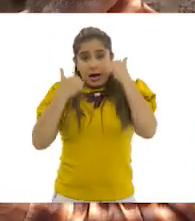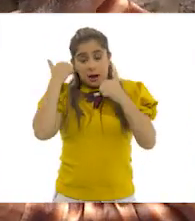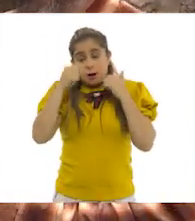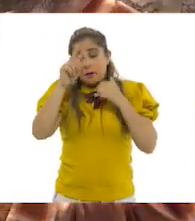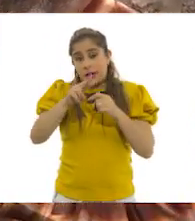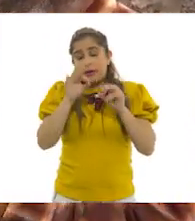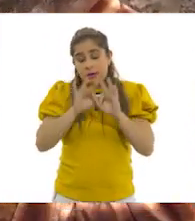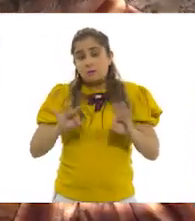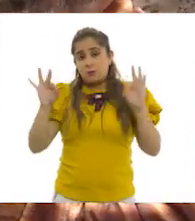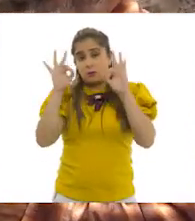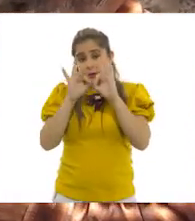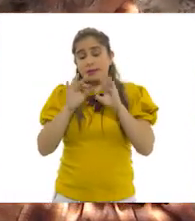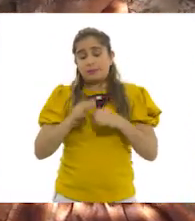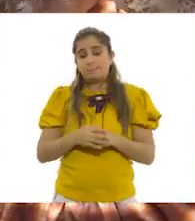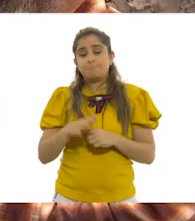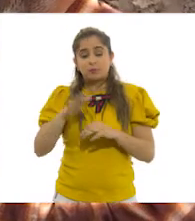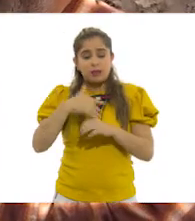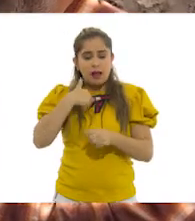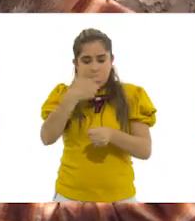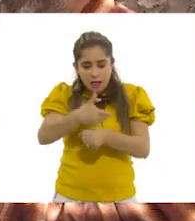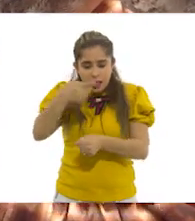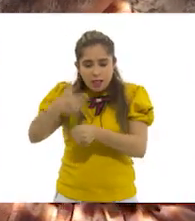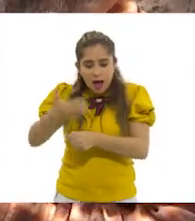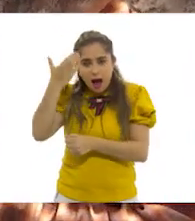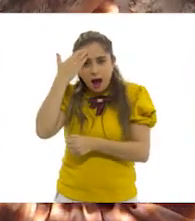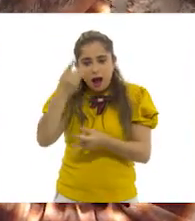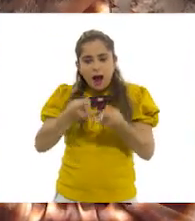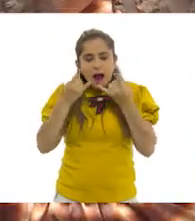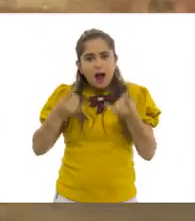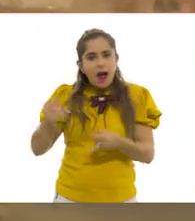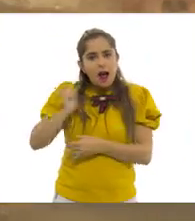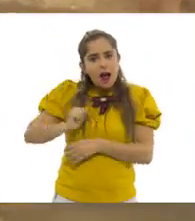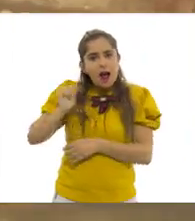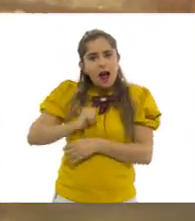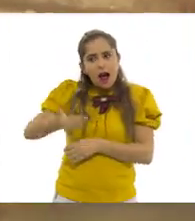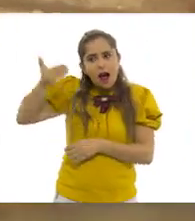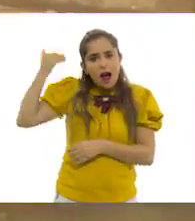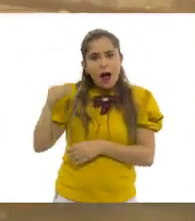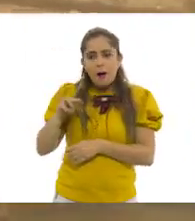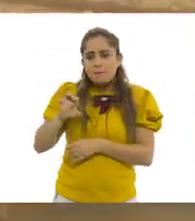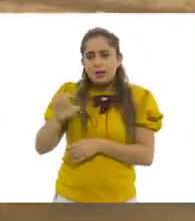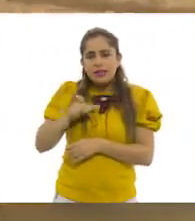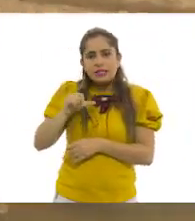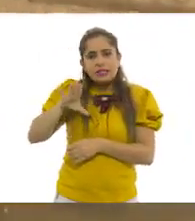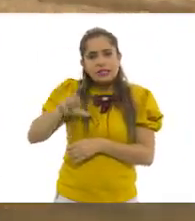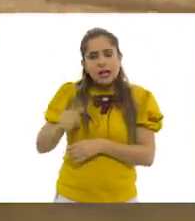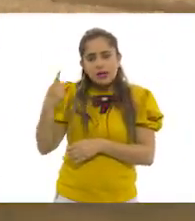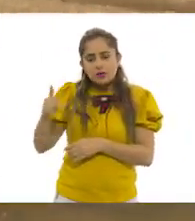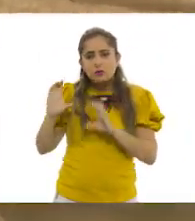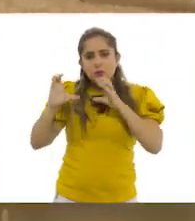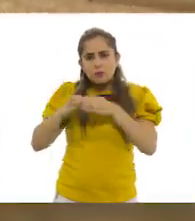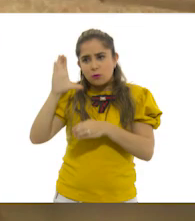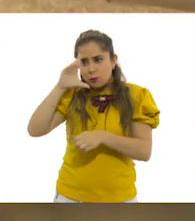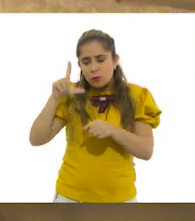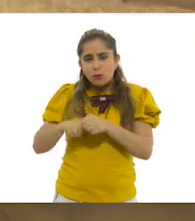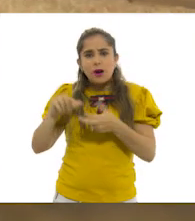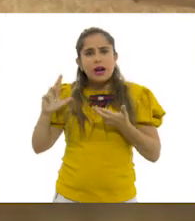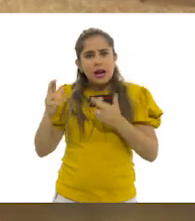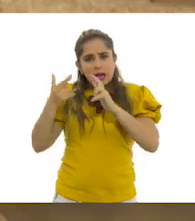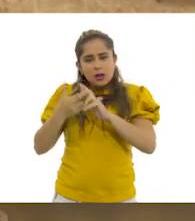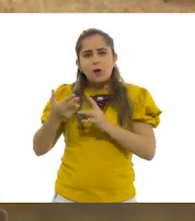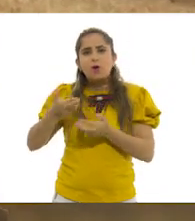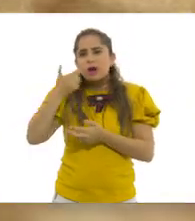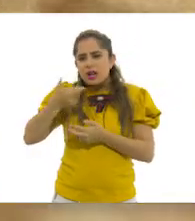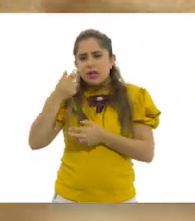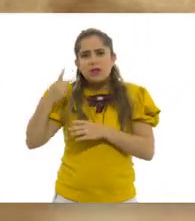importante porque esto nos va a permitir conocer más sobre esta sociedad mexica, pero también de su religión, ¿no? De las actividades rituales que se